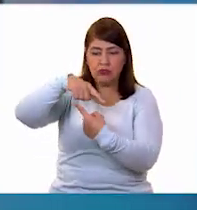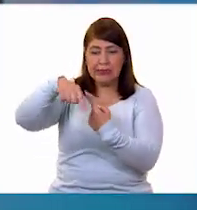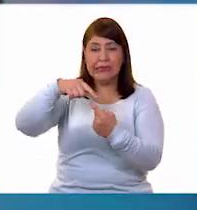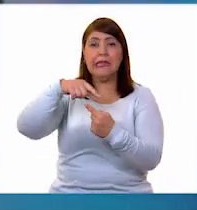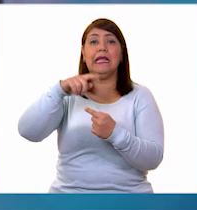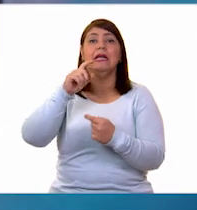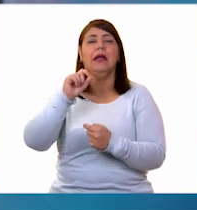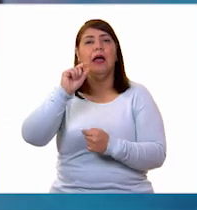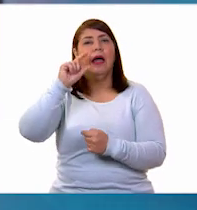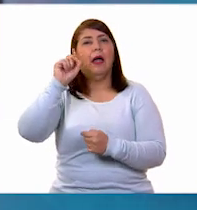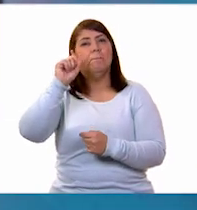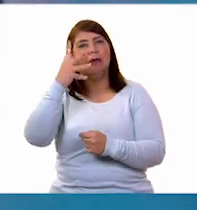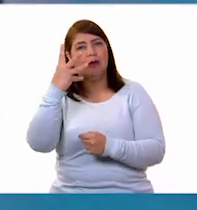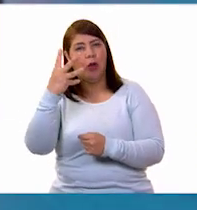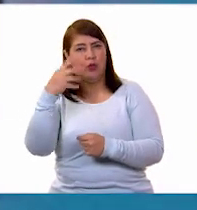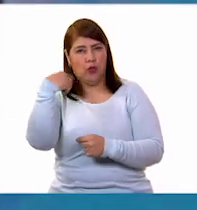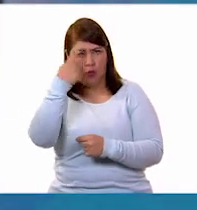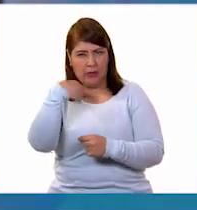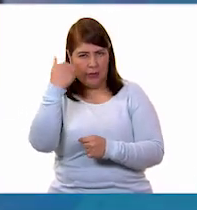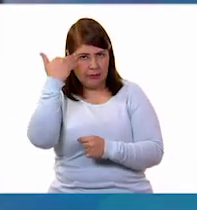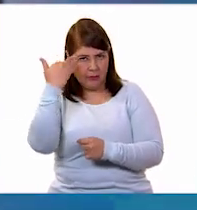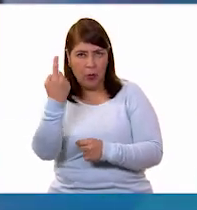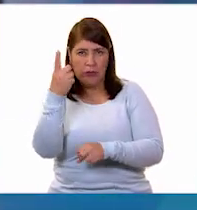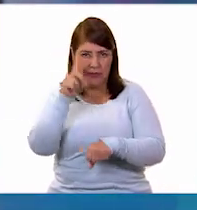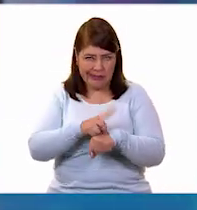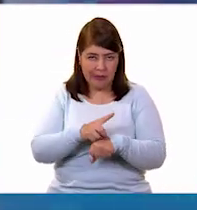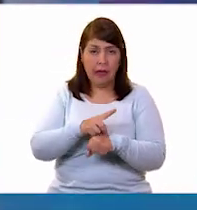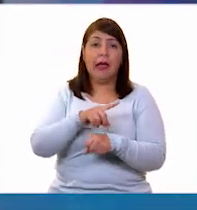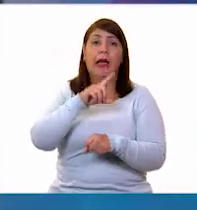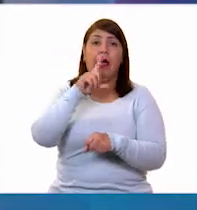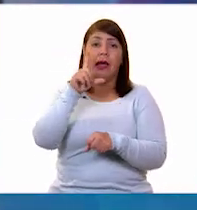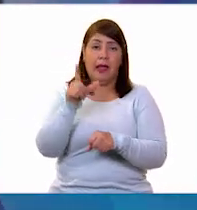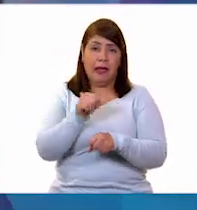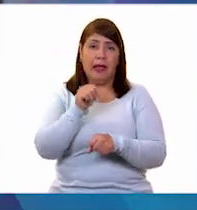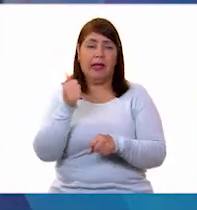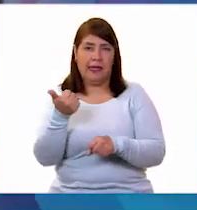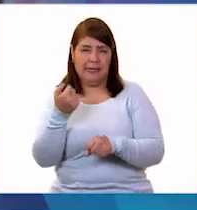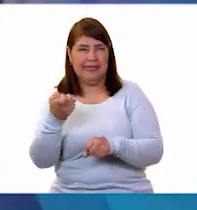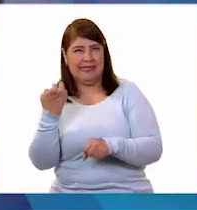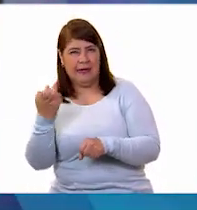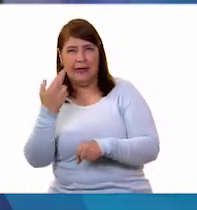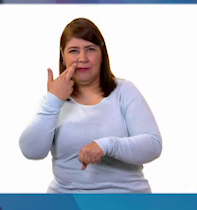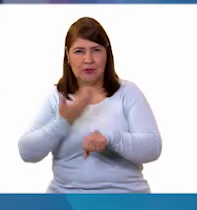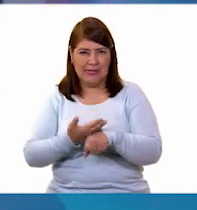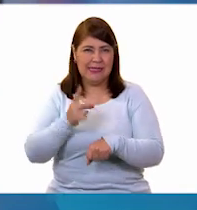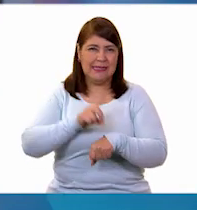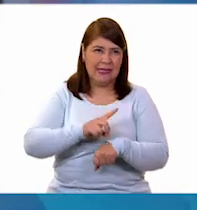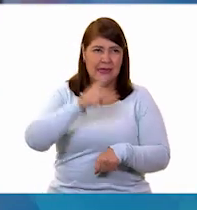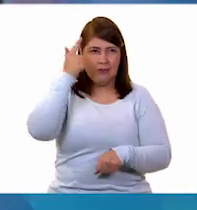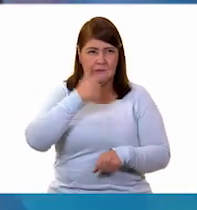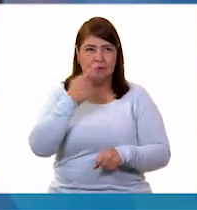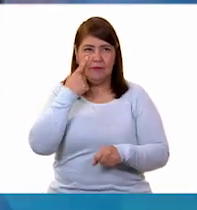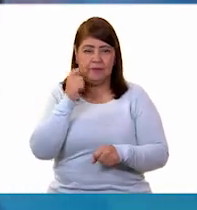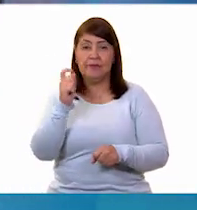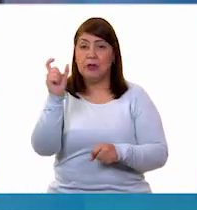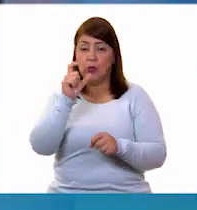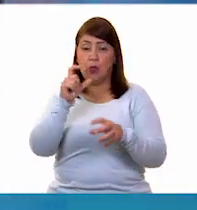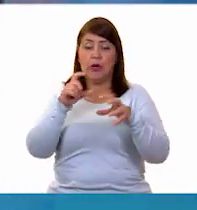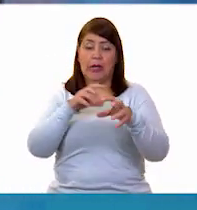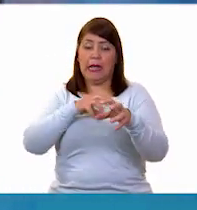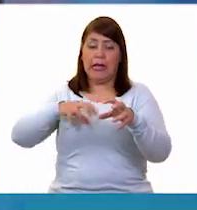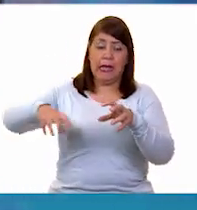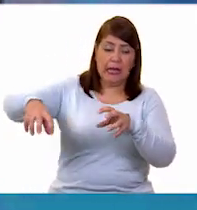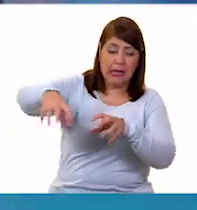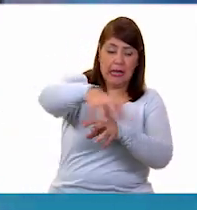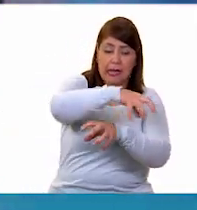Y tarda 24 horas, es decir, un día, y es la responsable del día y la noche. Cuando la Tierra gira alrededor del Sol,